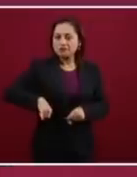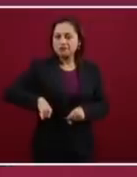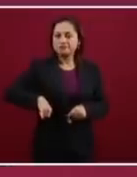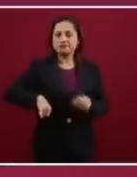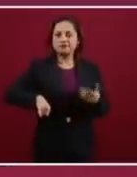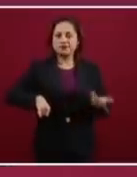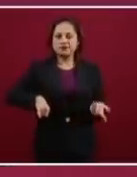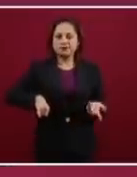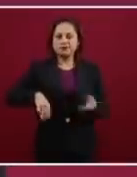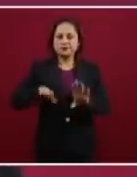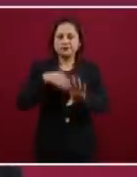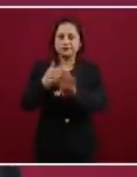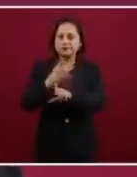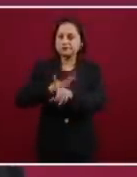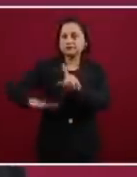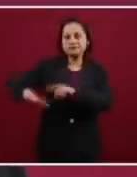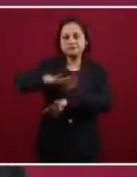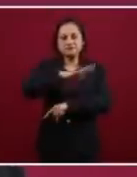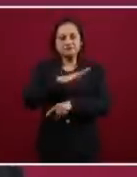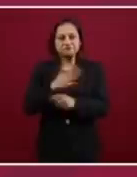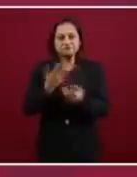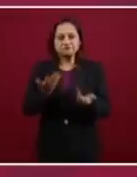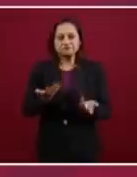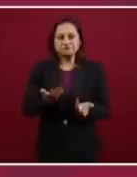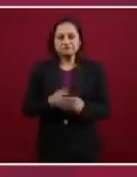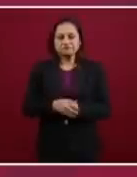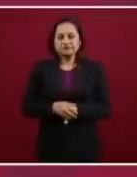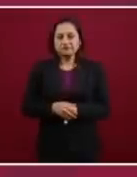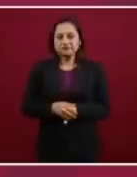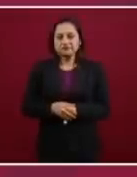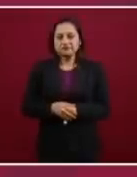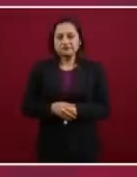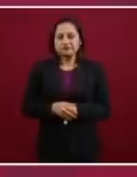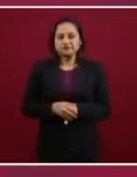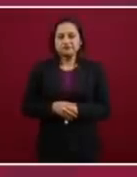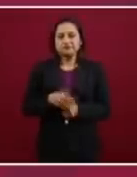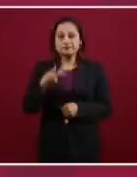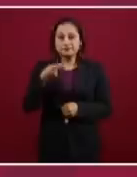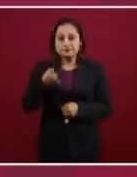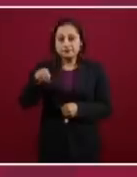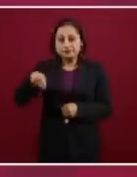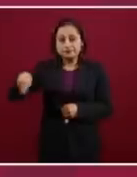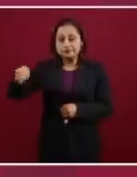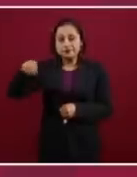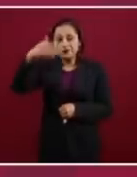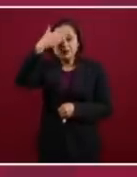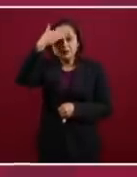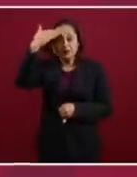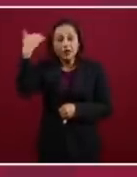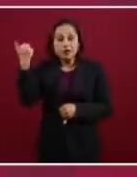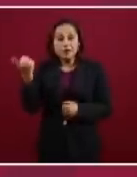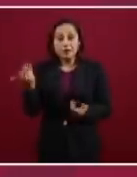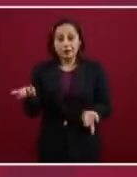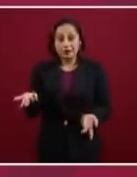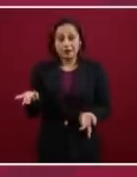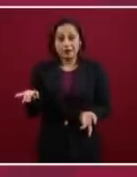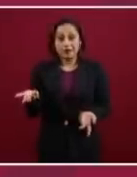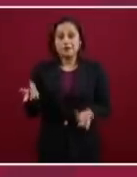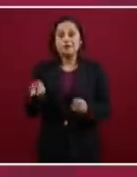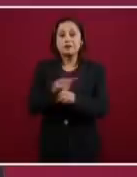qué afecta el medio ambiente y muchos ni siquiera conocen del